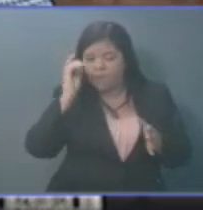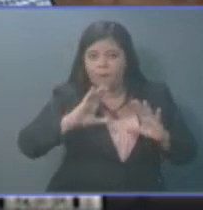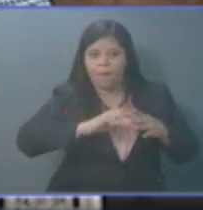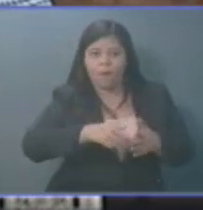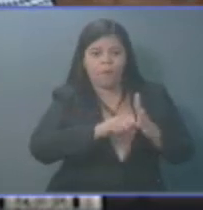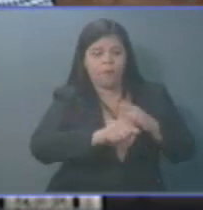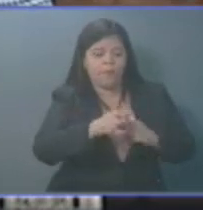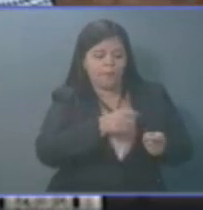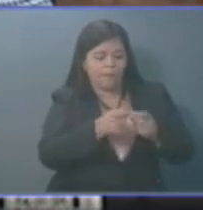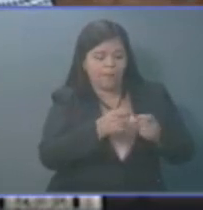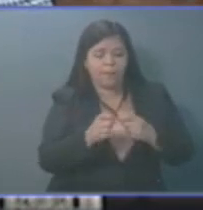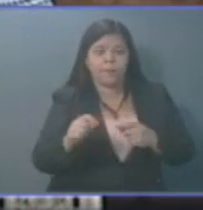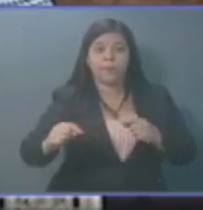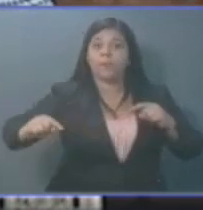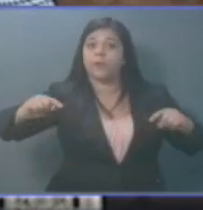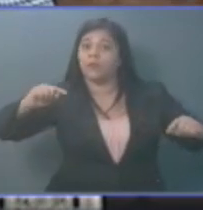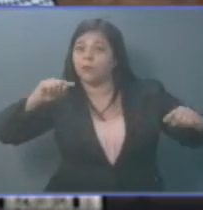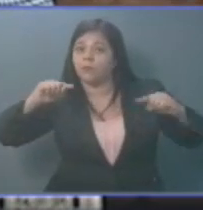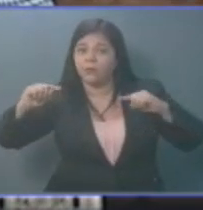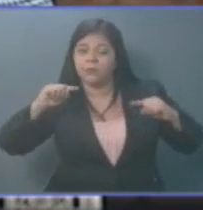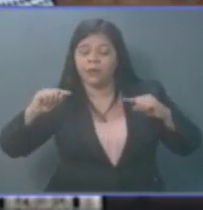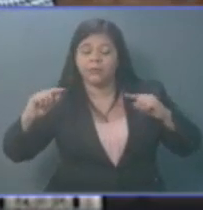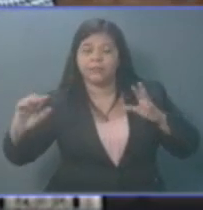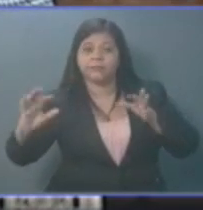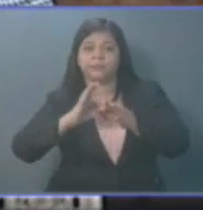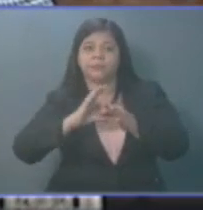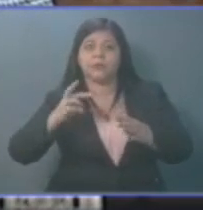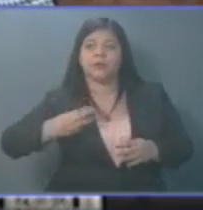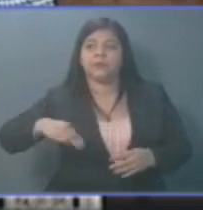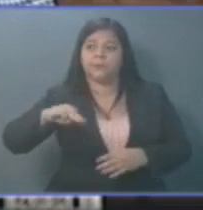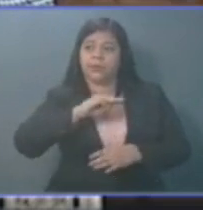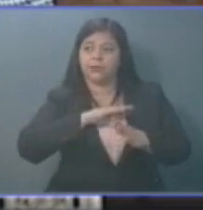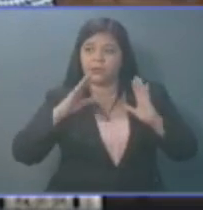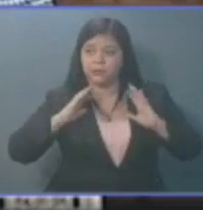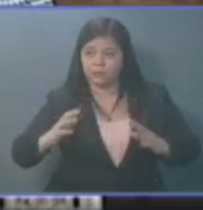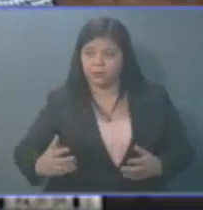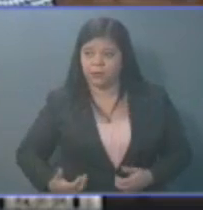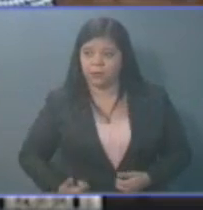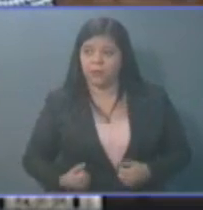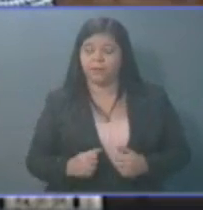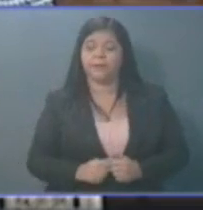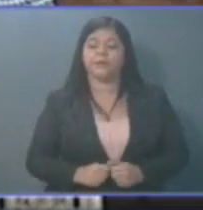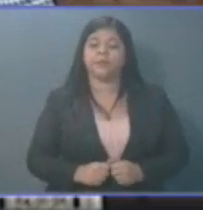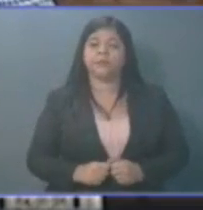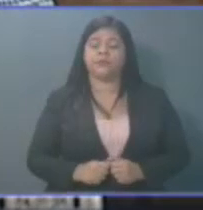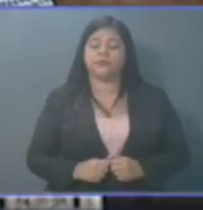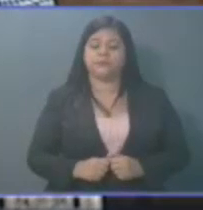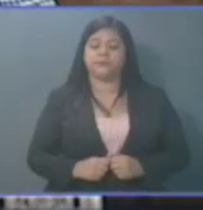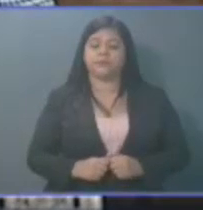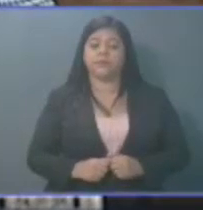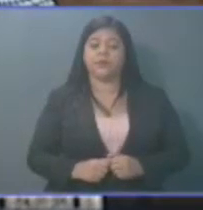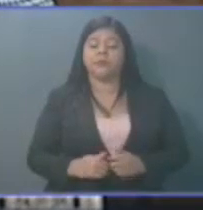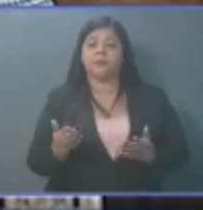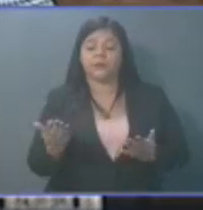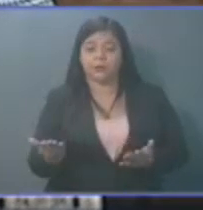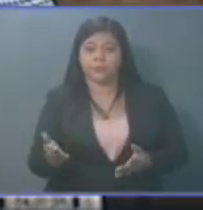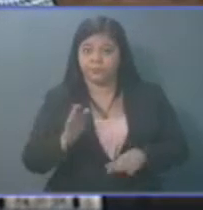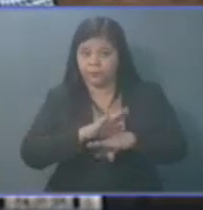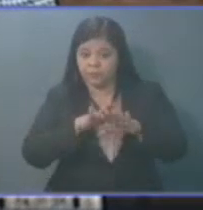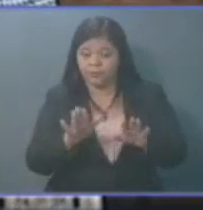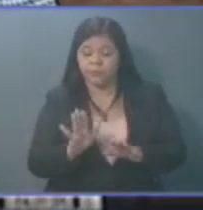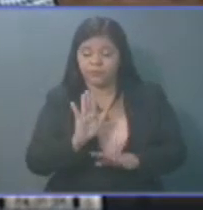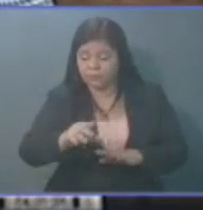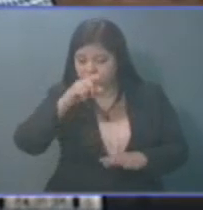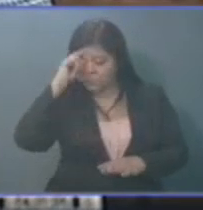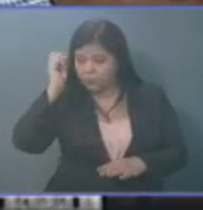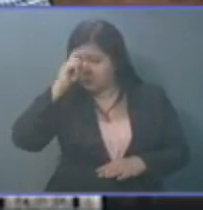Administradora y demás autoridades dependientes del Ministerio de Gobernación y Desarrollo Territorial, finalizando sus